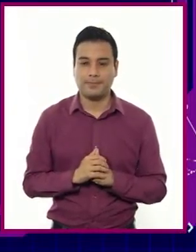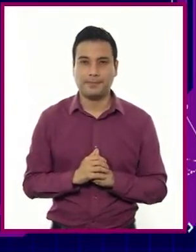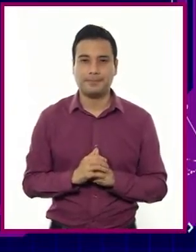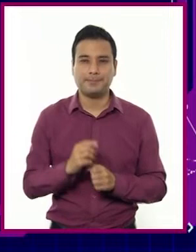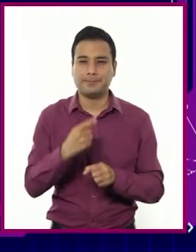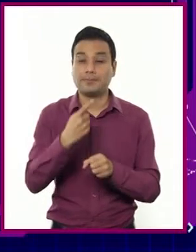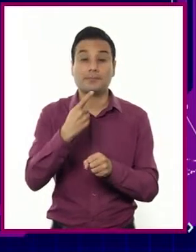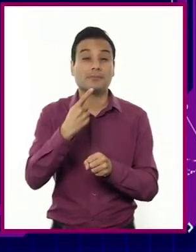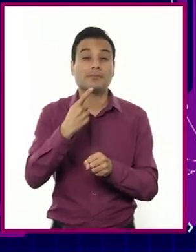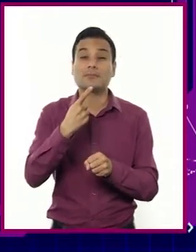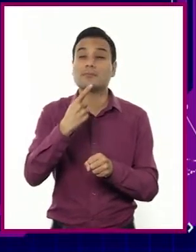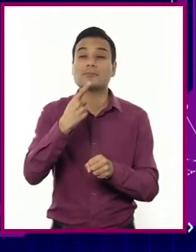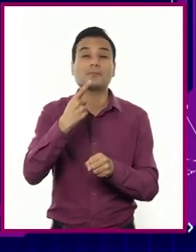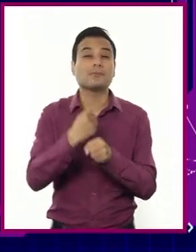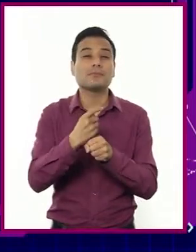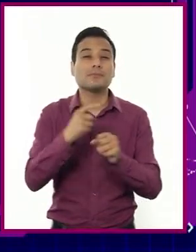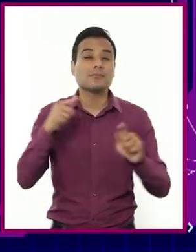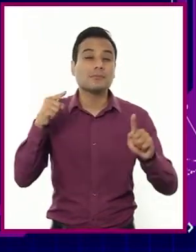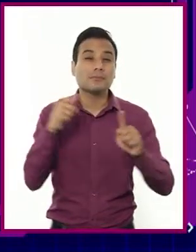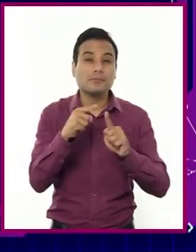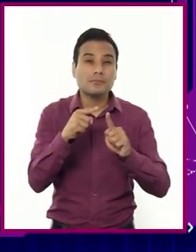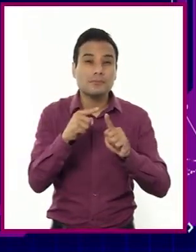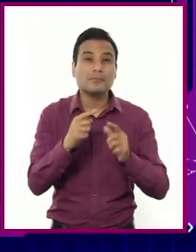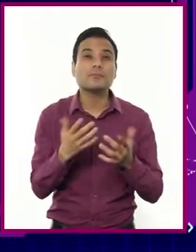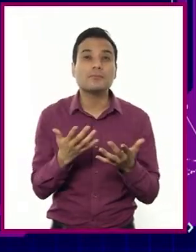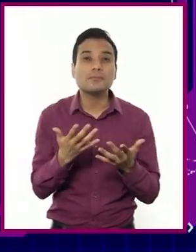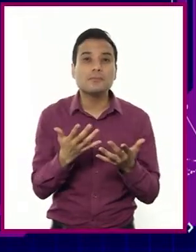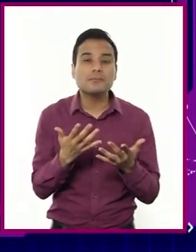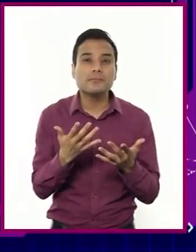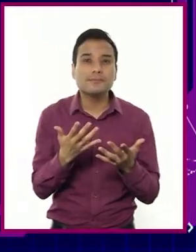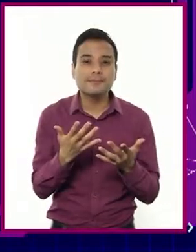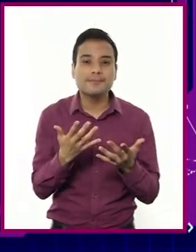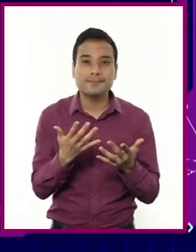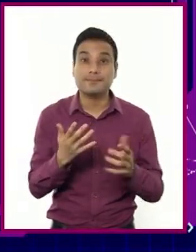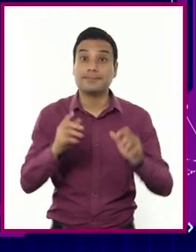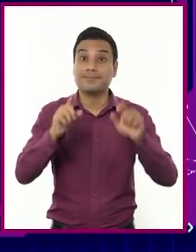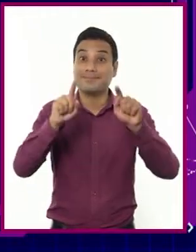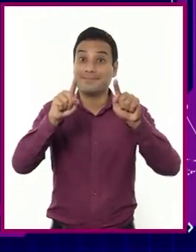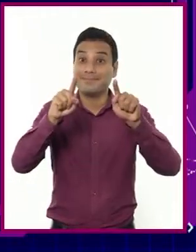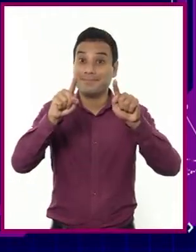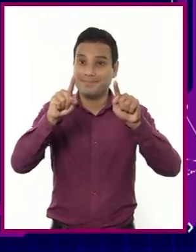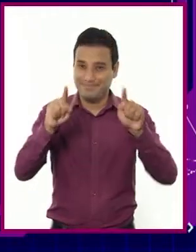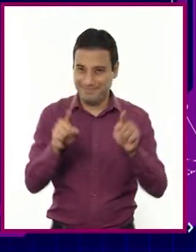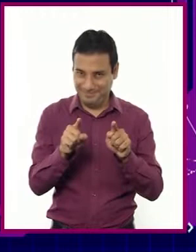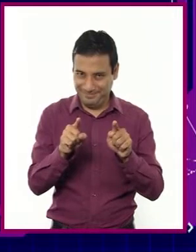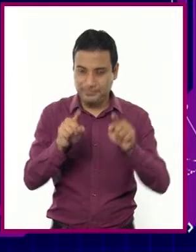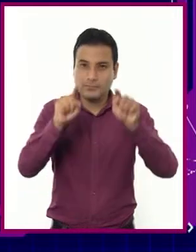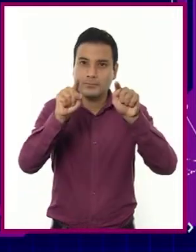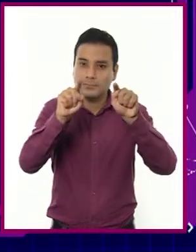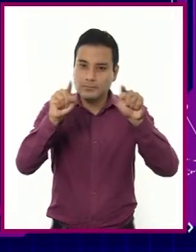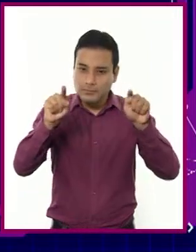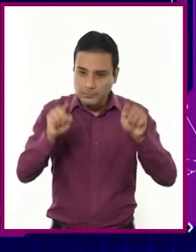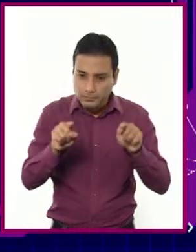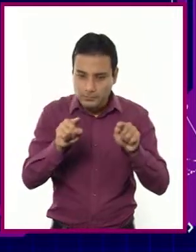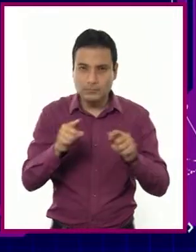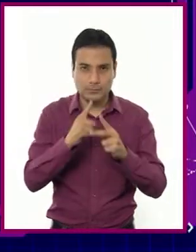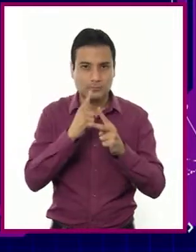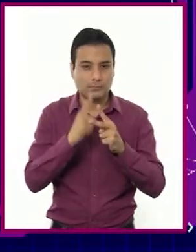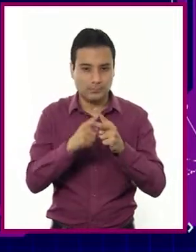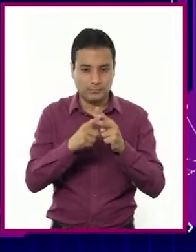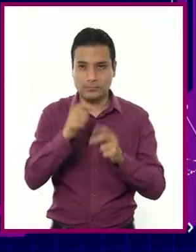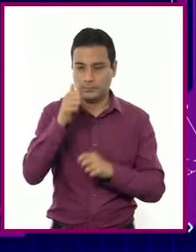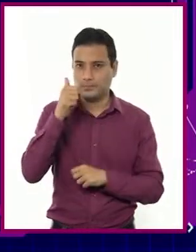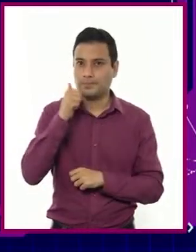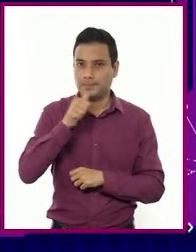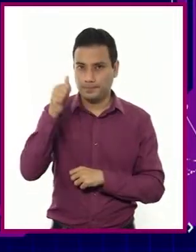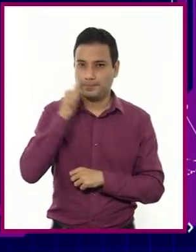debe resolver son las operaciones que se encuentran dentro de los signos de agrupación. Primero se eliminan